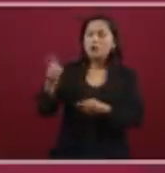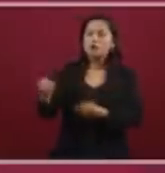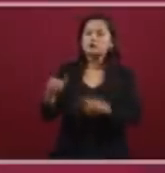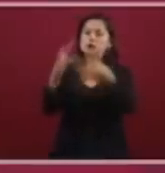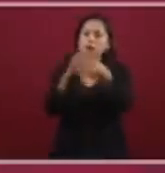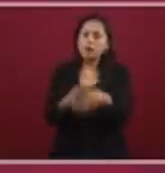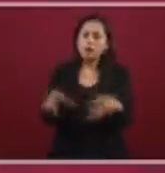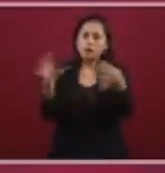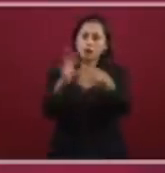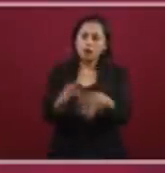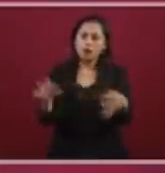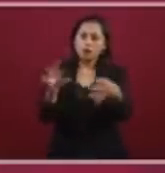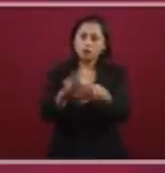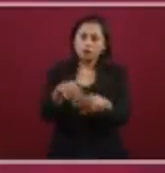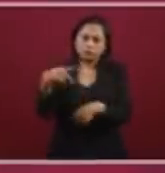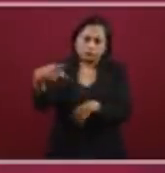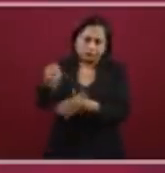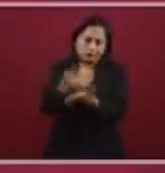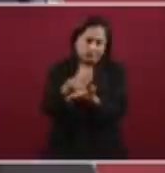derecho